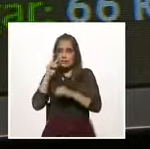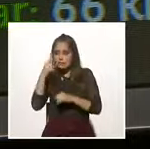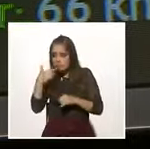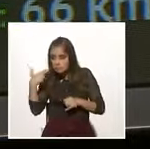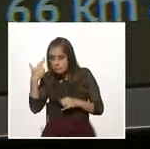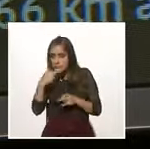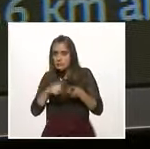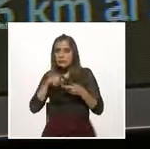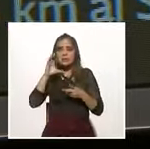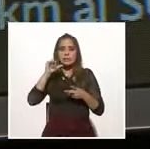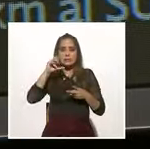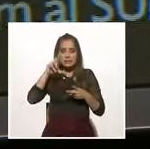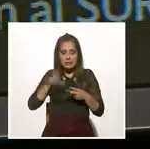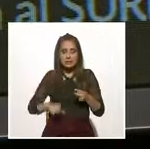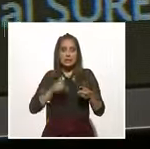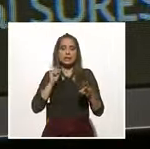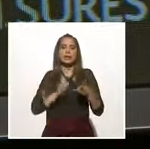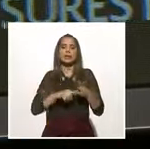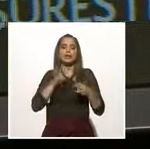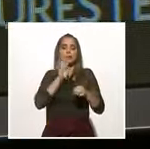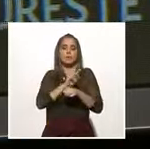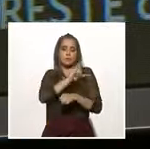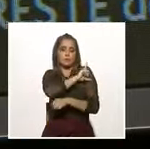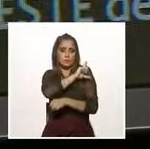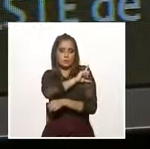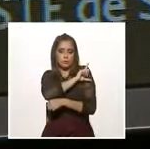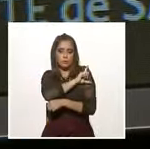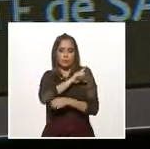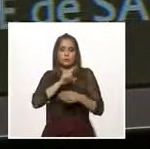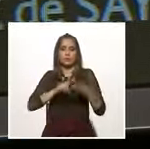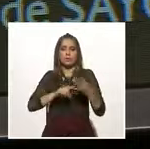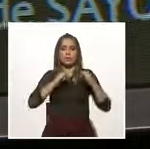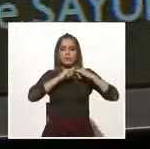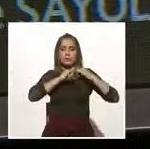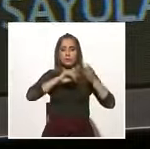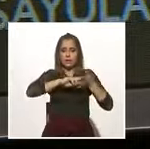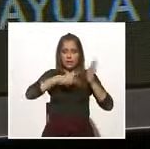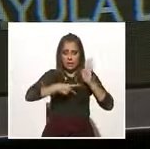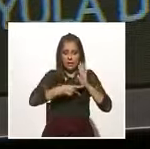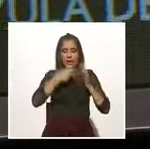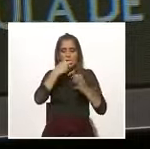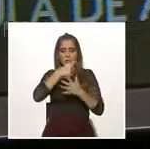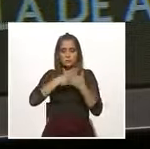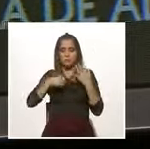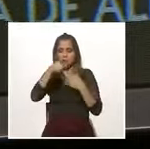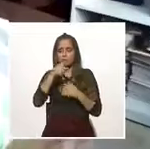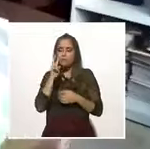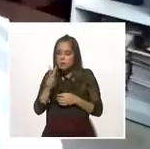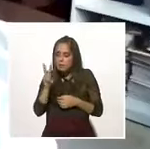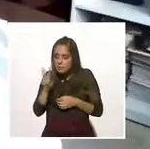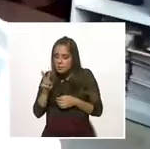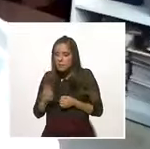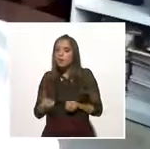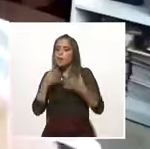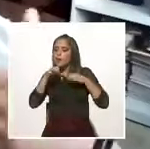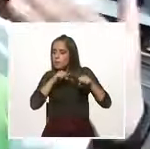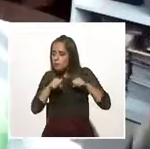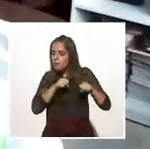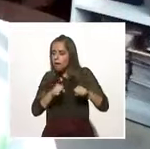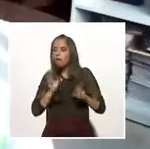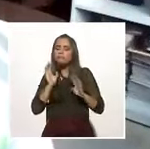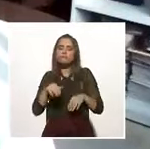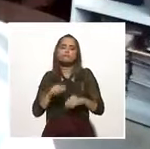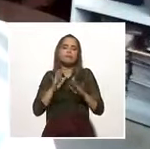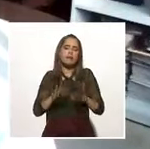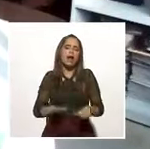CIRES, la Coordinación Nacional de Protección Civil, el Instituto de Ingeniería, pero también es muy importante saber que los sismos, como han ocurrido